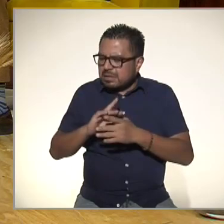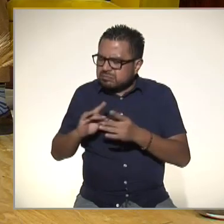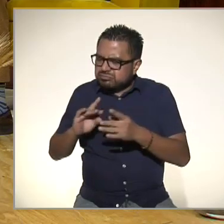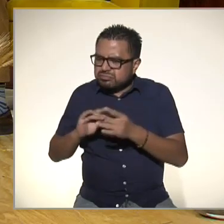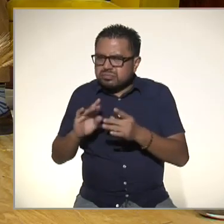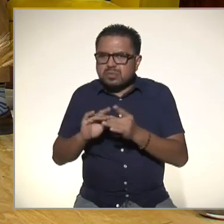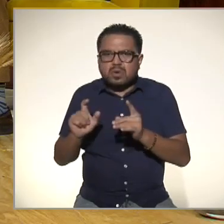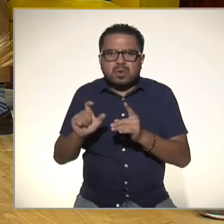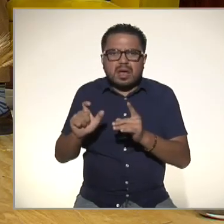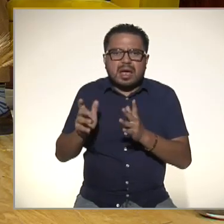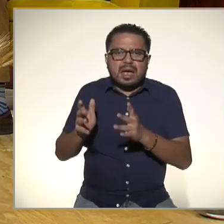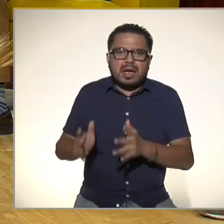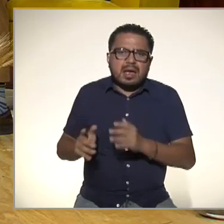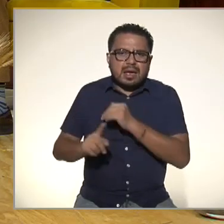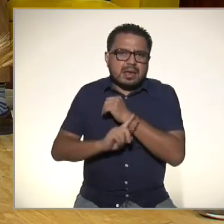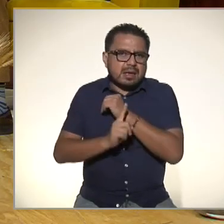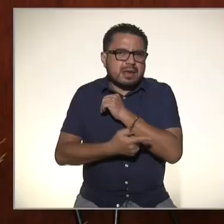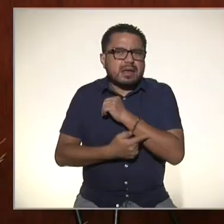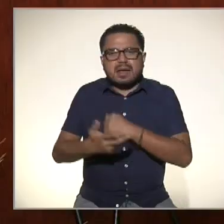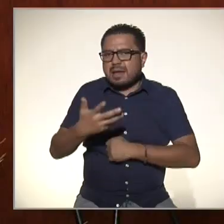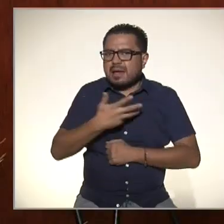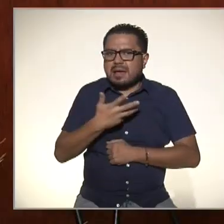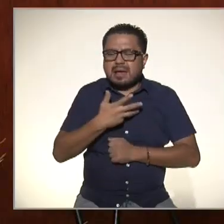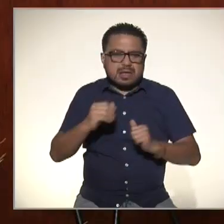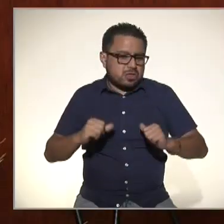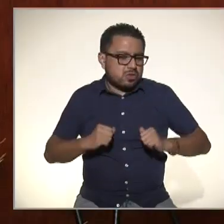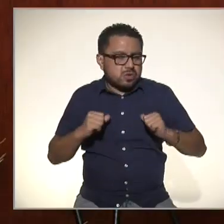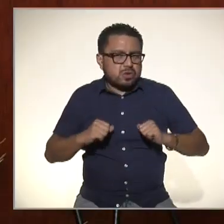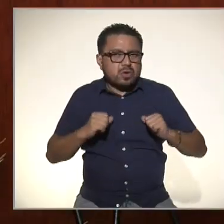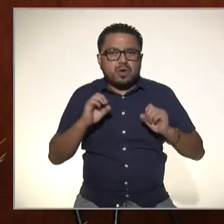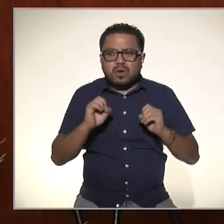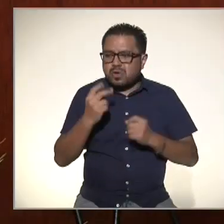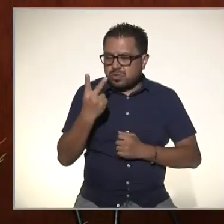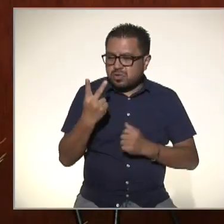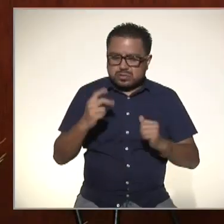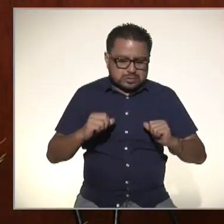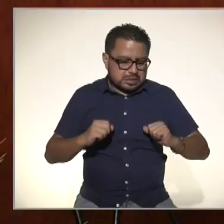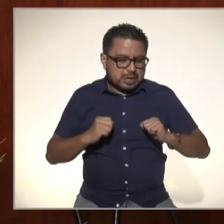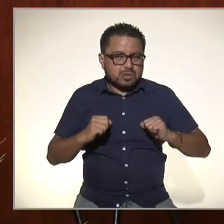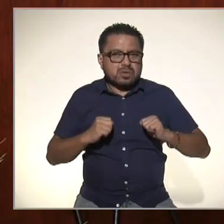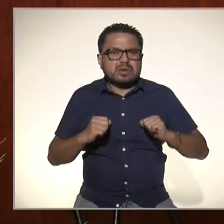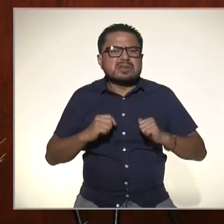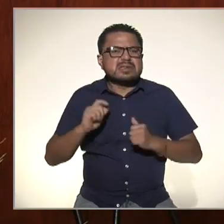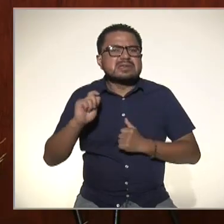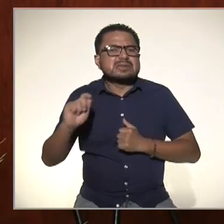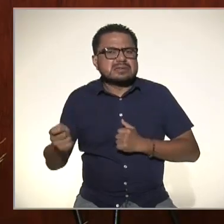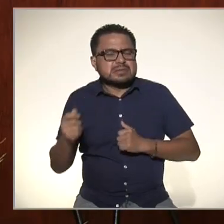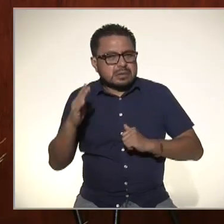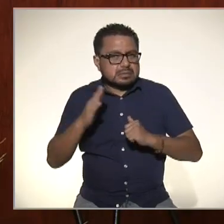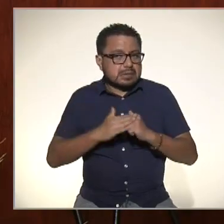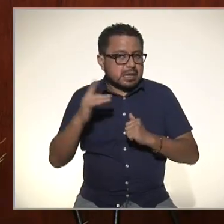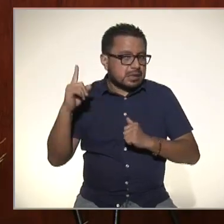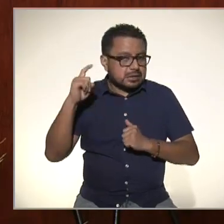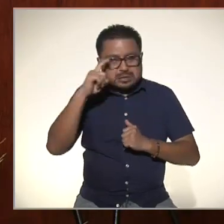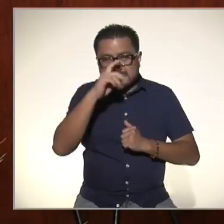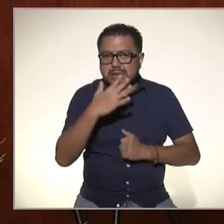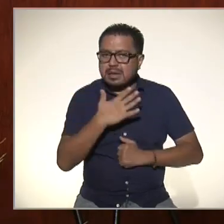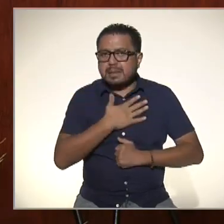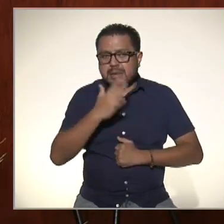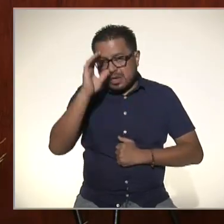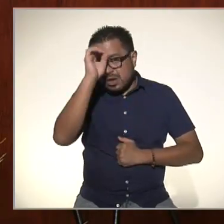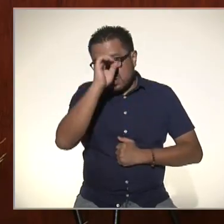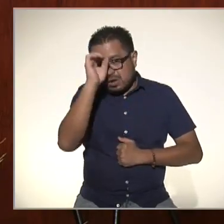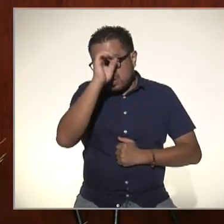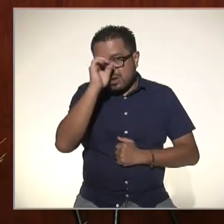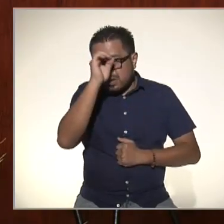ya está el embarazo en un adolescente o en dos adolescentes es sumamente complicado desde mi punto de